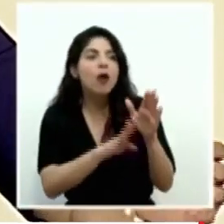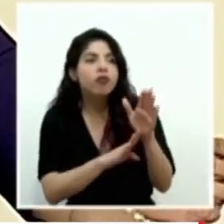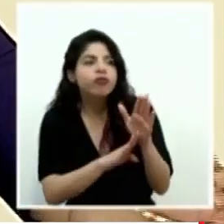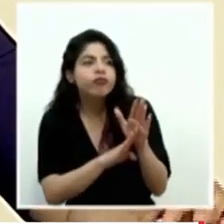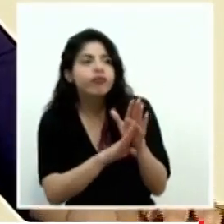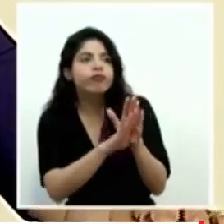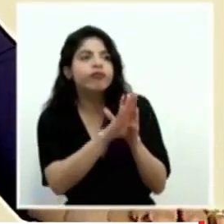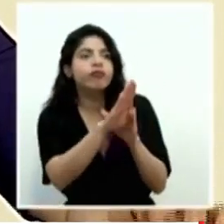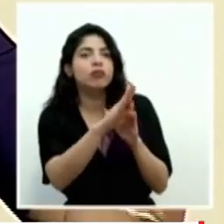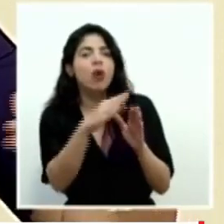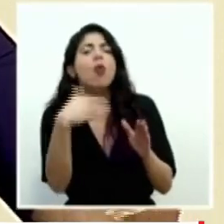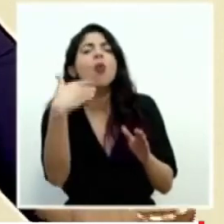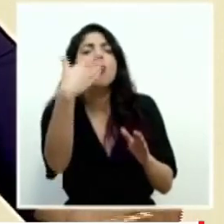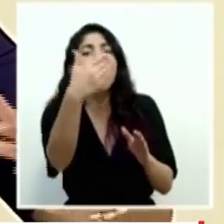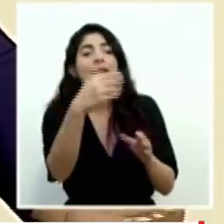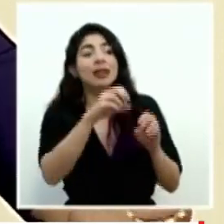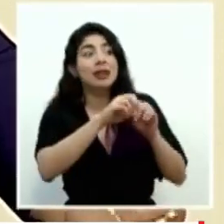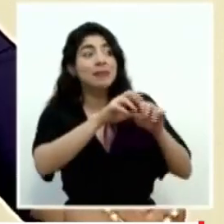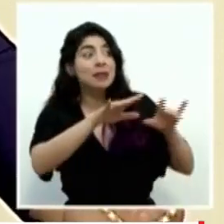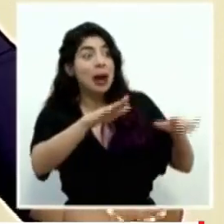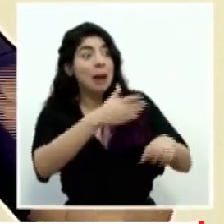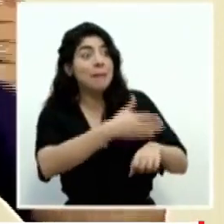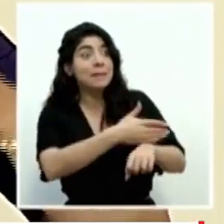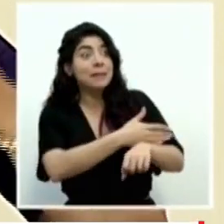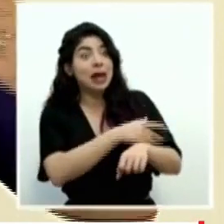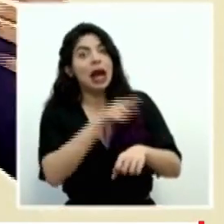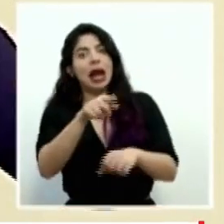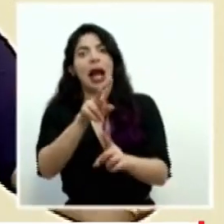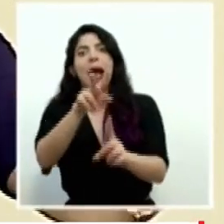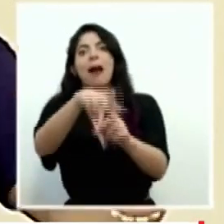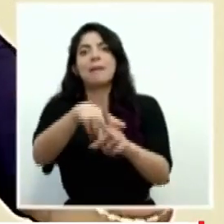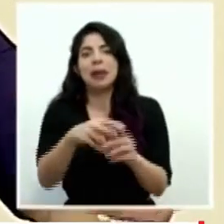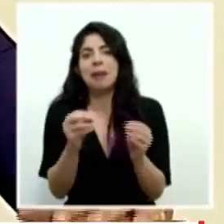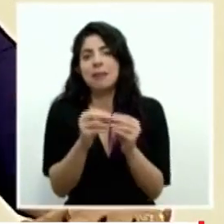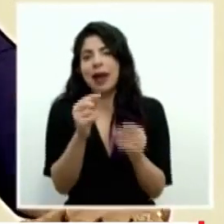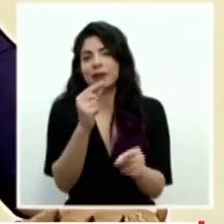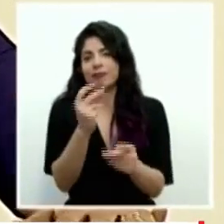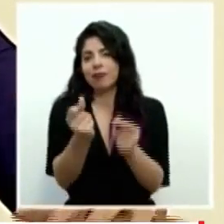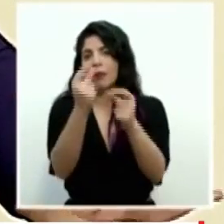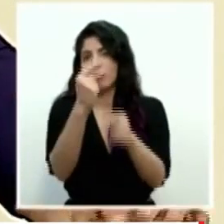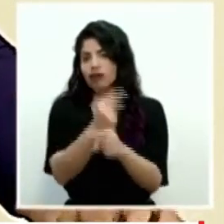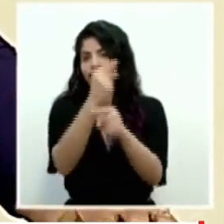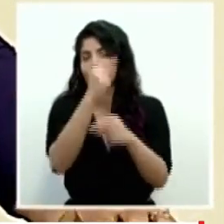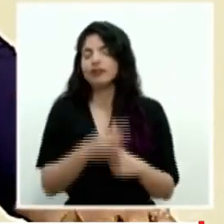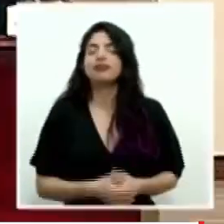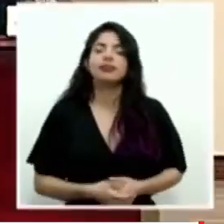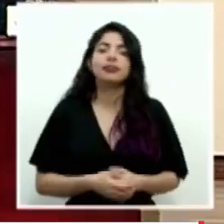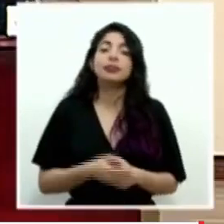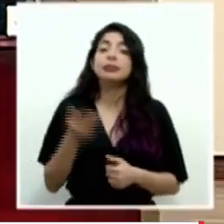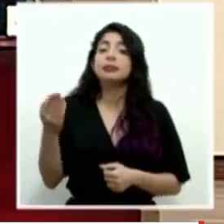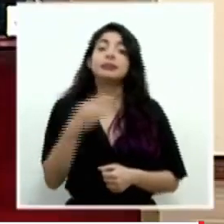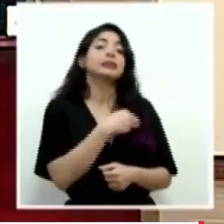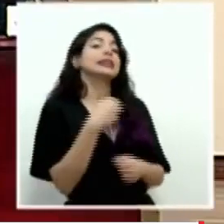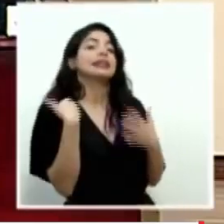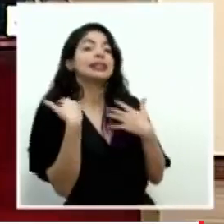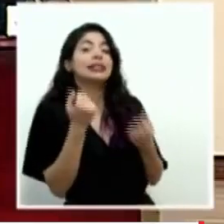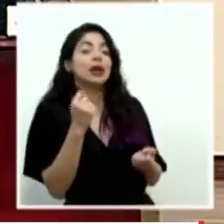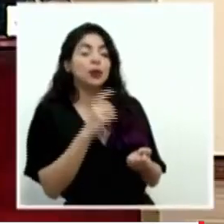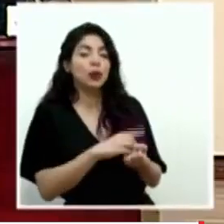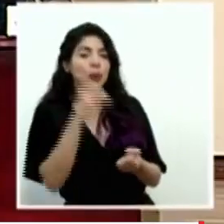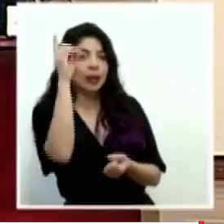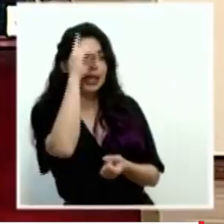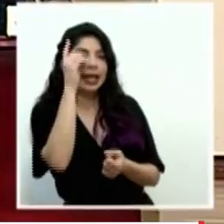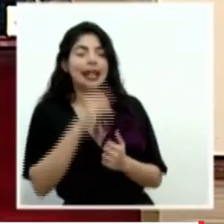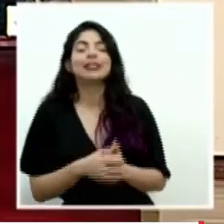potencial cuando las condiciones epidemiológicas lo habiliten de una manera más certera. Ministro de Salud, el doctor Daniel